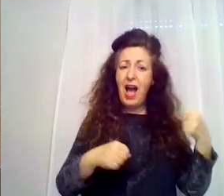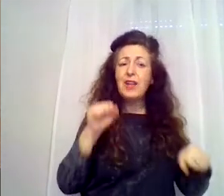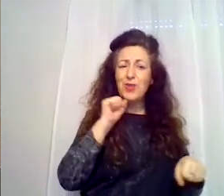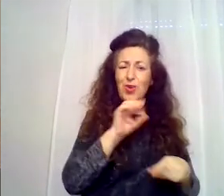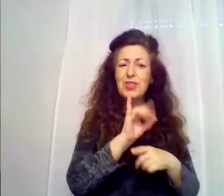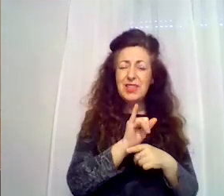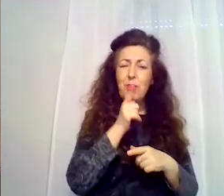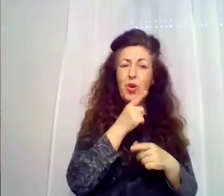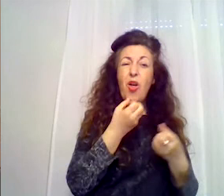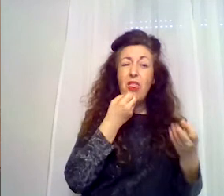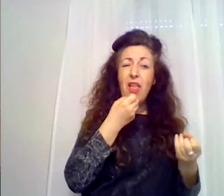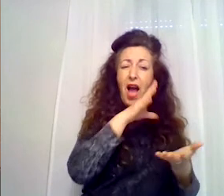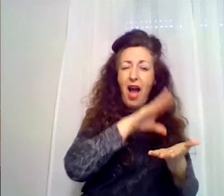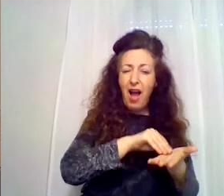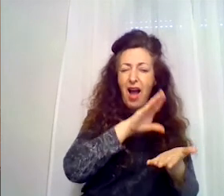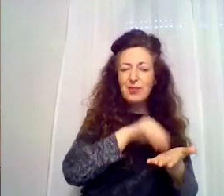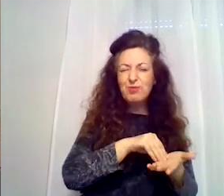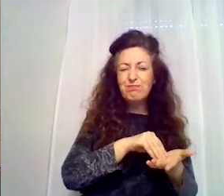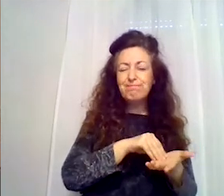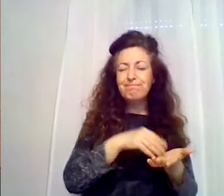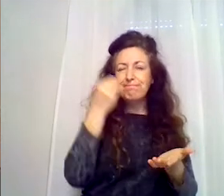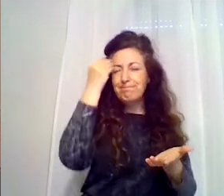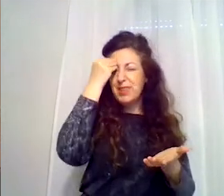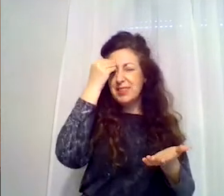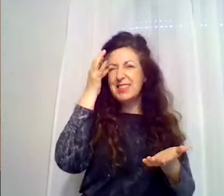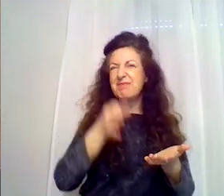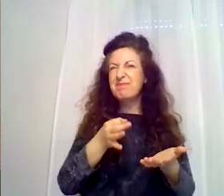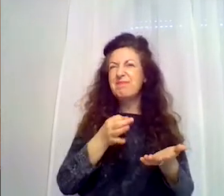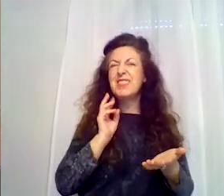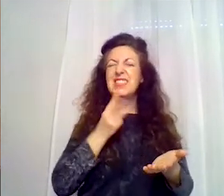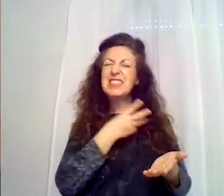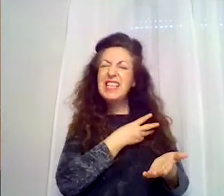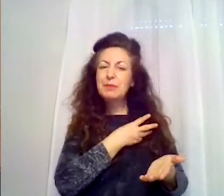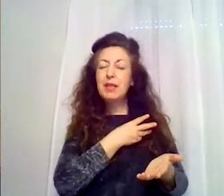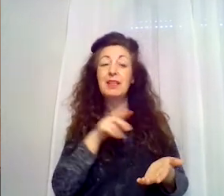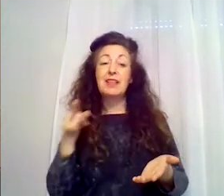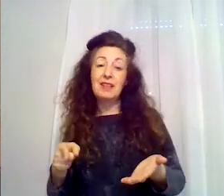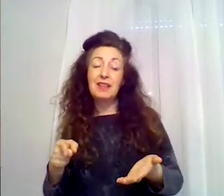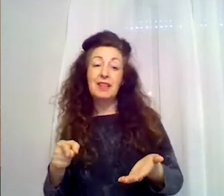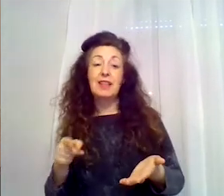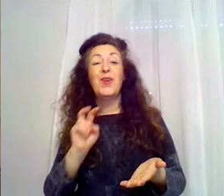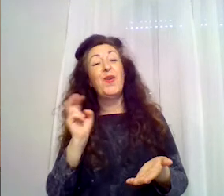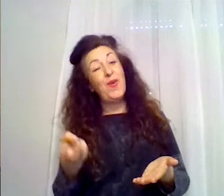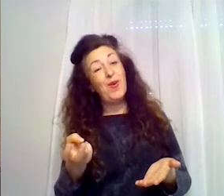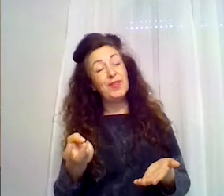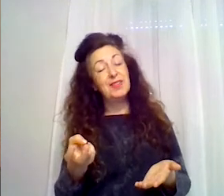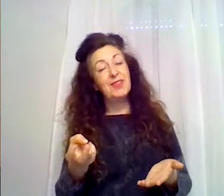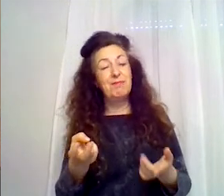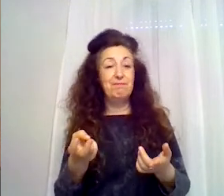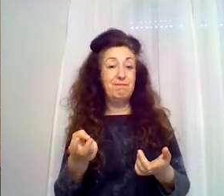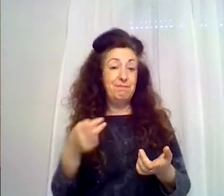Nacho Ares, en el sentido de que me invitó a otros rings,